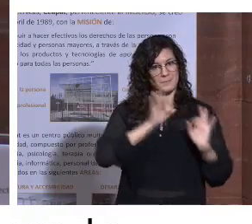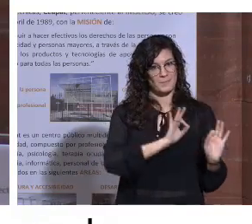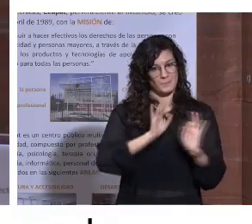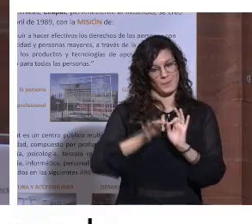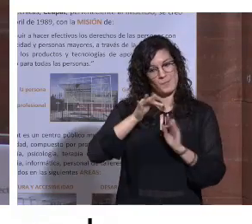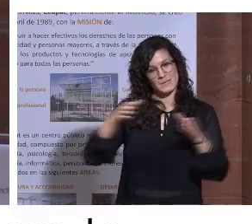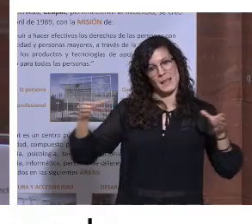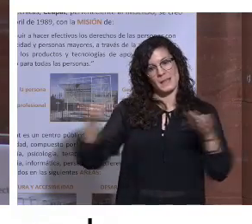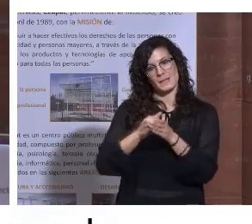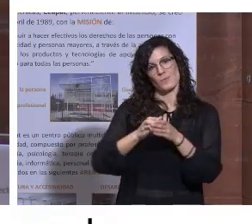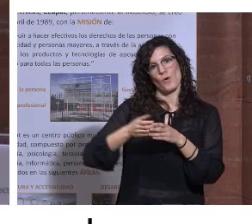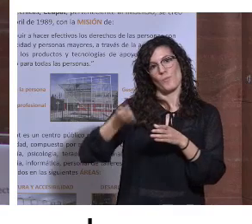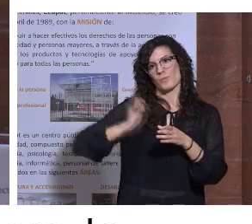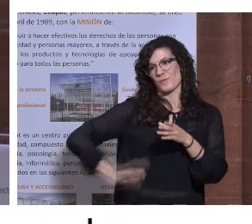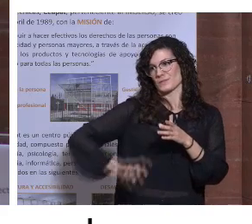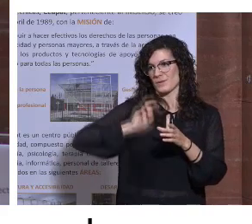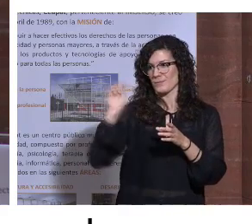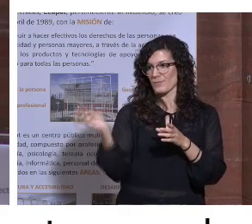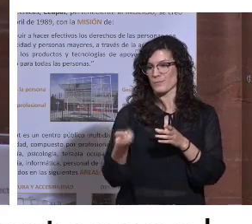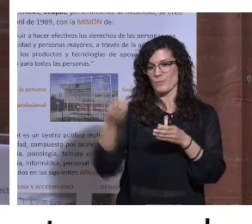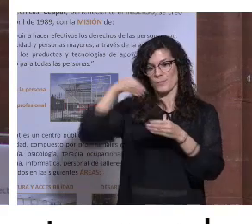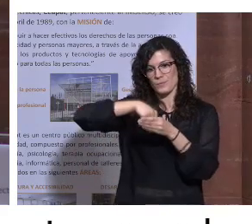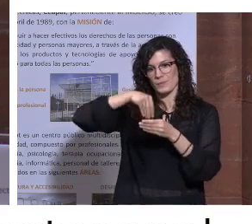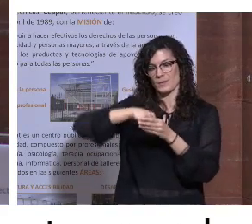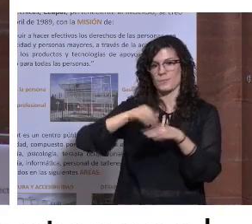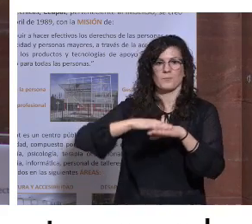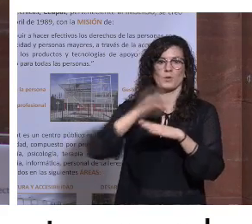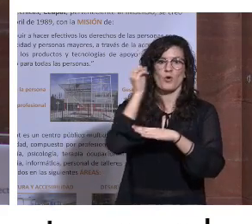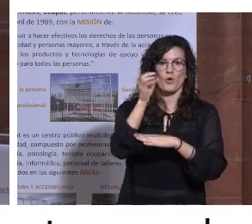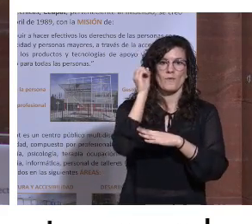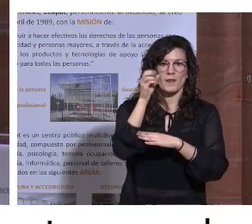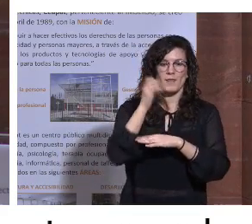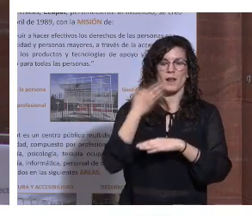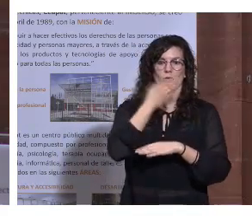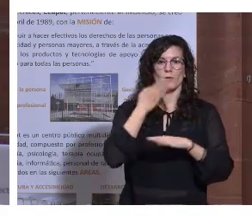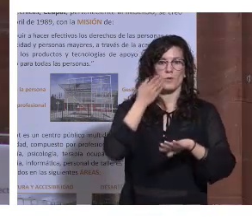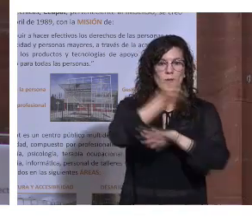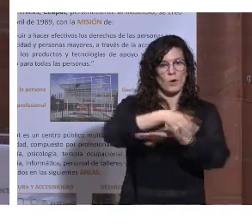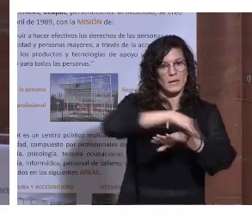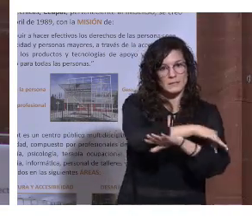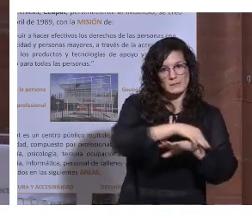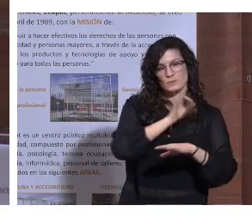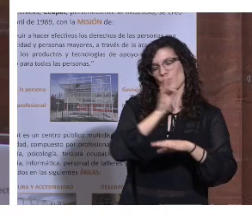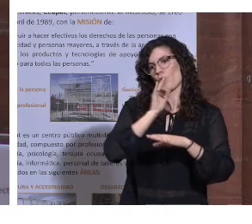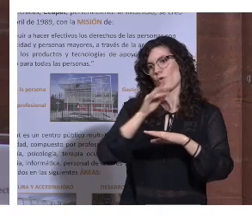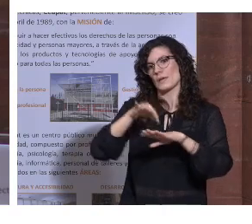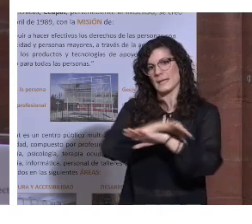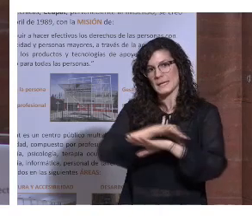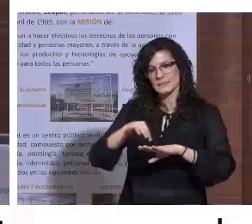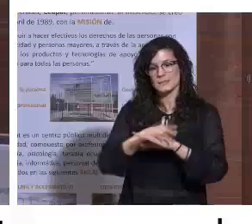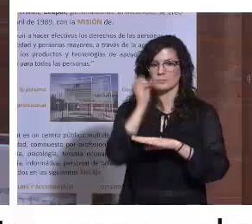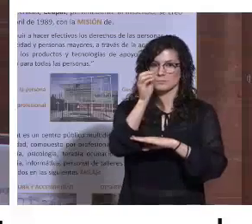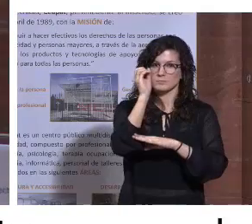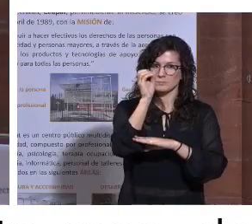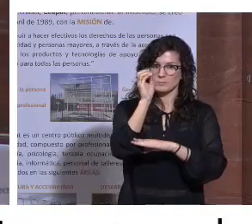equipo multiprofesional que hay en esta casa, de pronto se iba a dar una conferencia al Colegio de Arquitectos, se iba al Colegio de Ingenieros, se producía